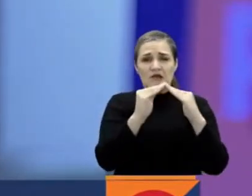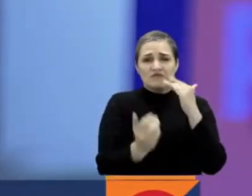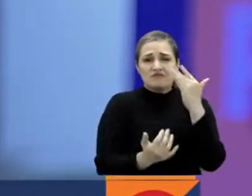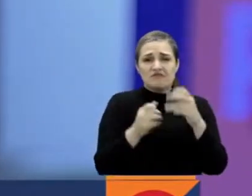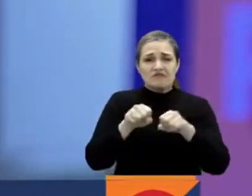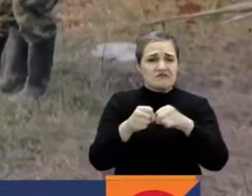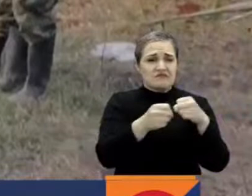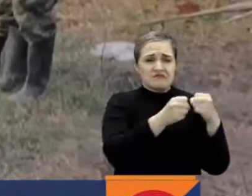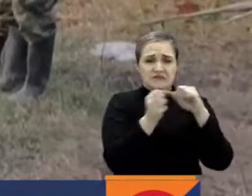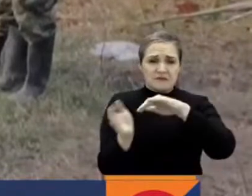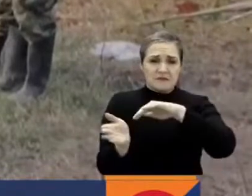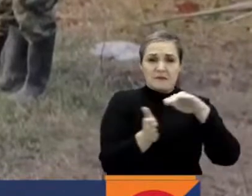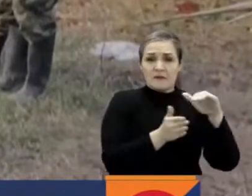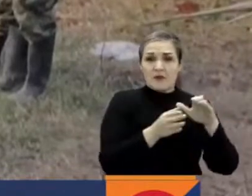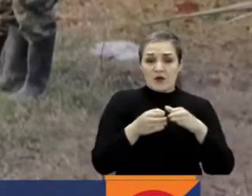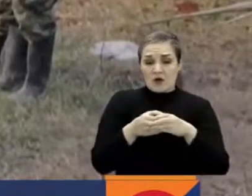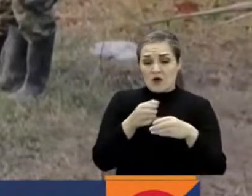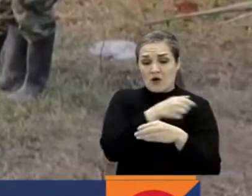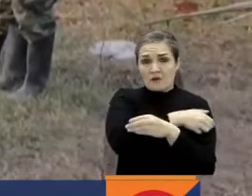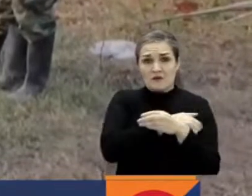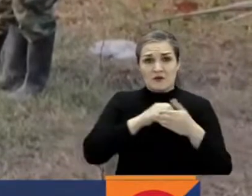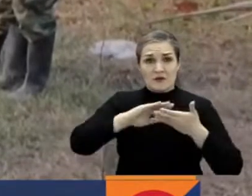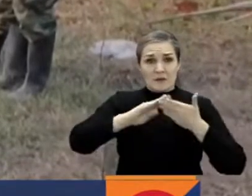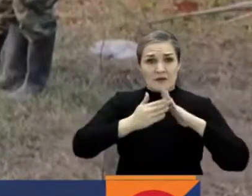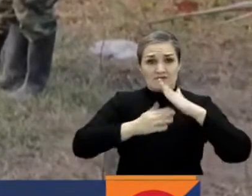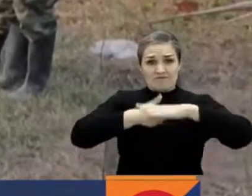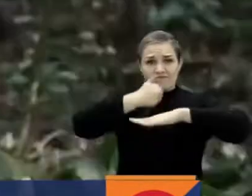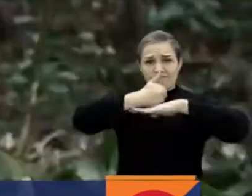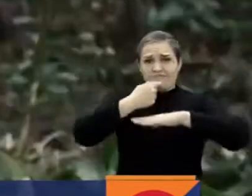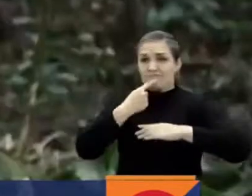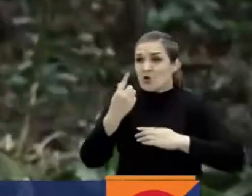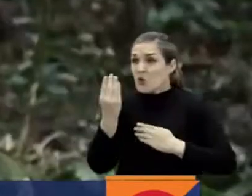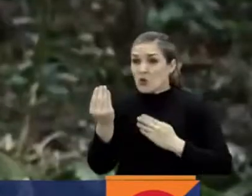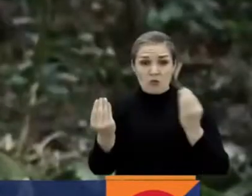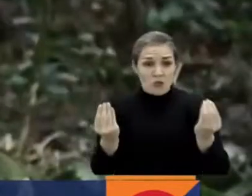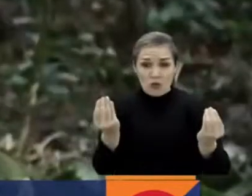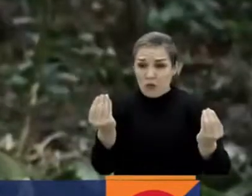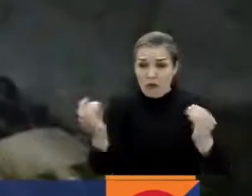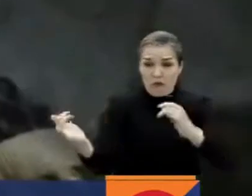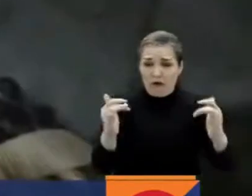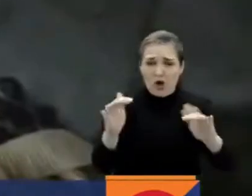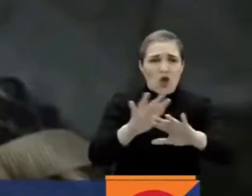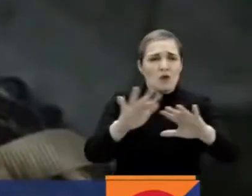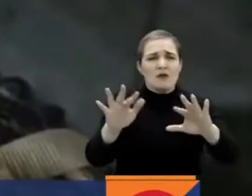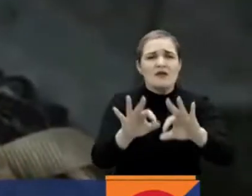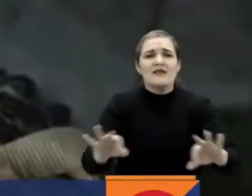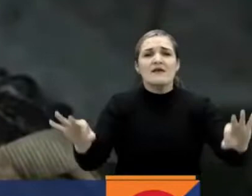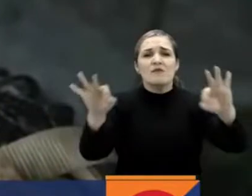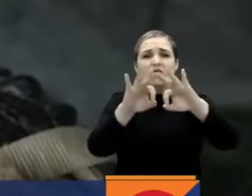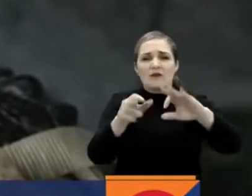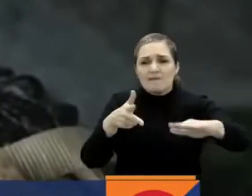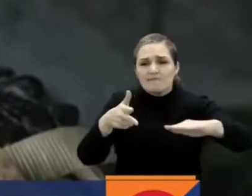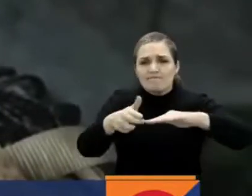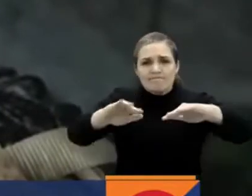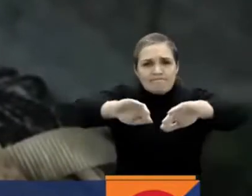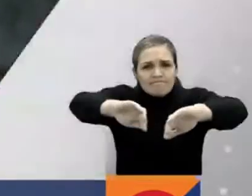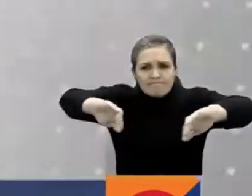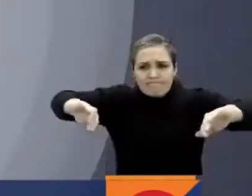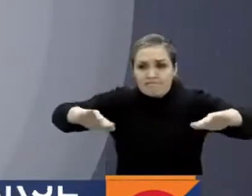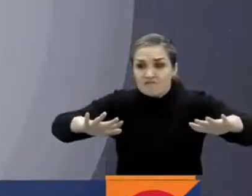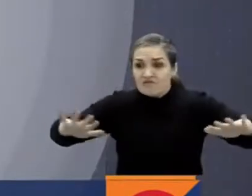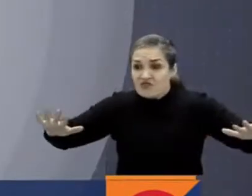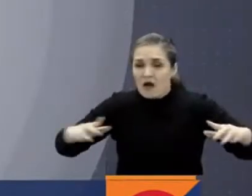Comisionado de Paz pide a grupos ilegales no enfrentarse. Dice que cese de hostilidades es vital para llegar a conversaciones